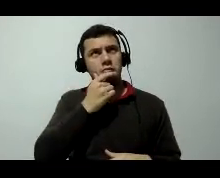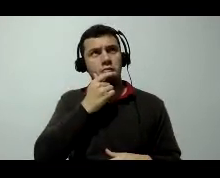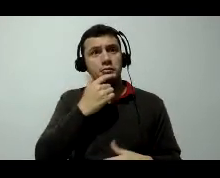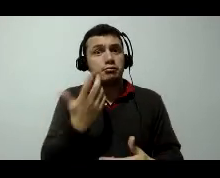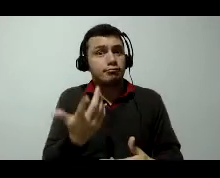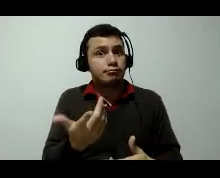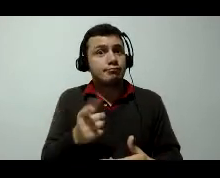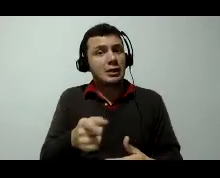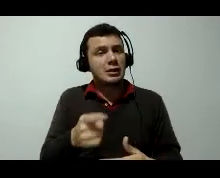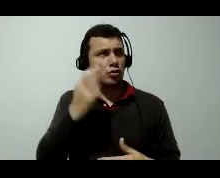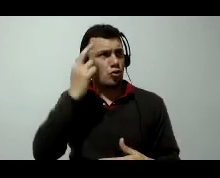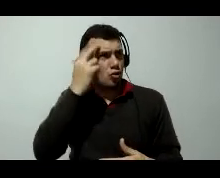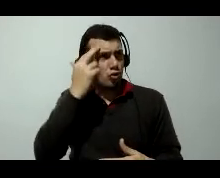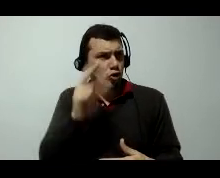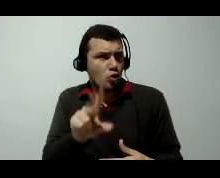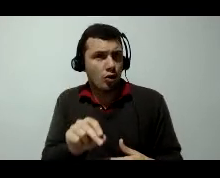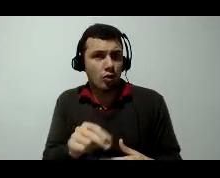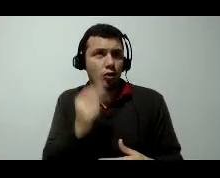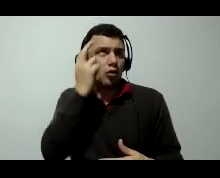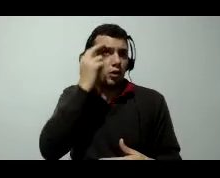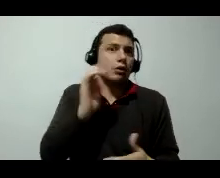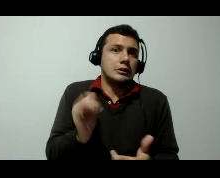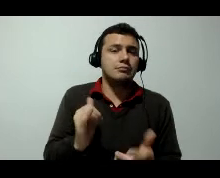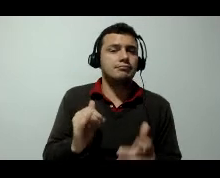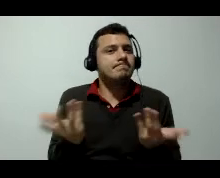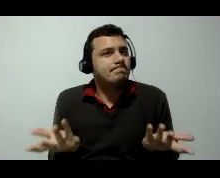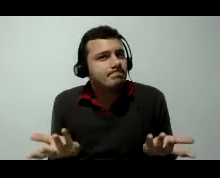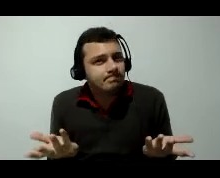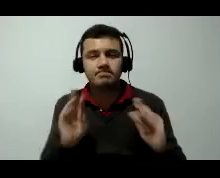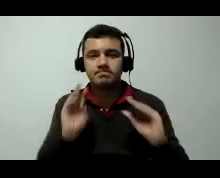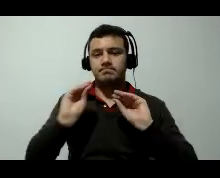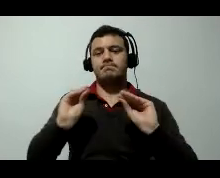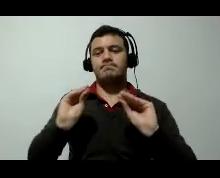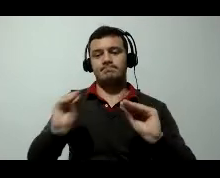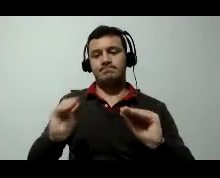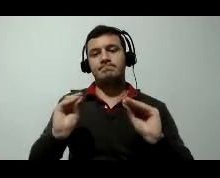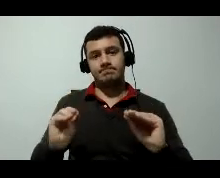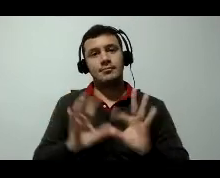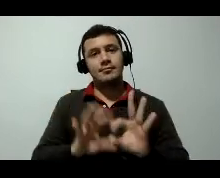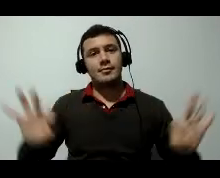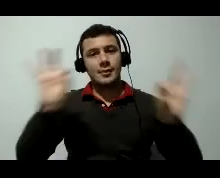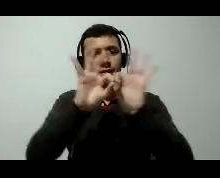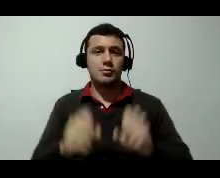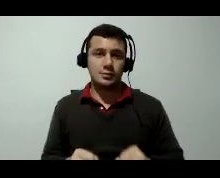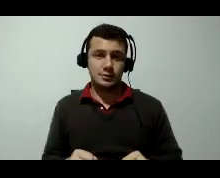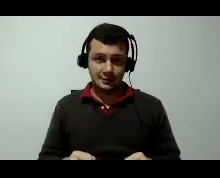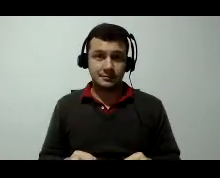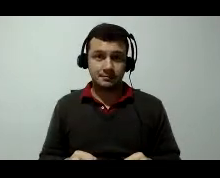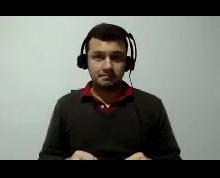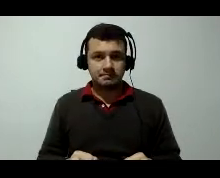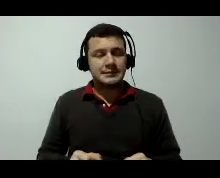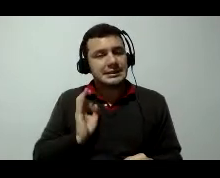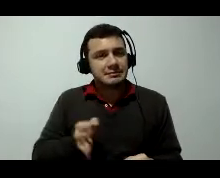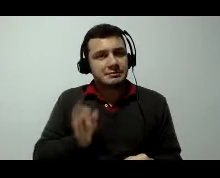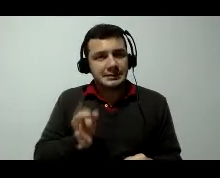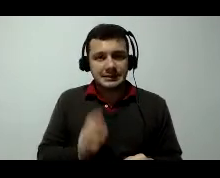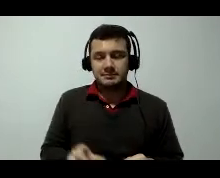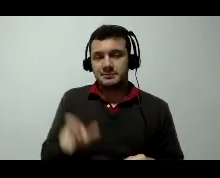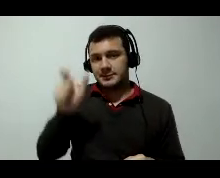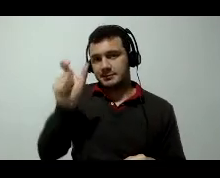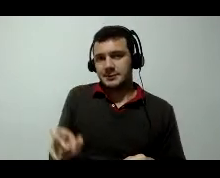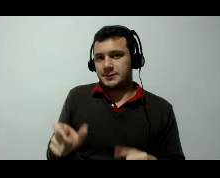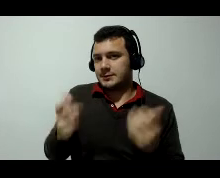que es importante que el personal tenga conocimiento y esté capacitado y esté entrenado y tenga la destreza para ponerse